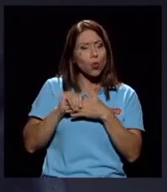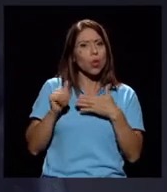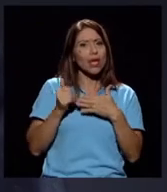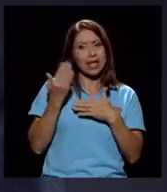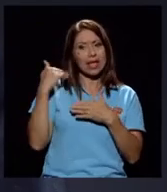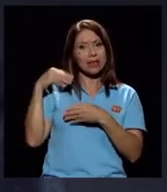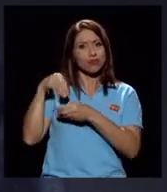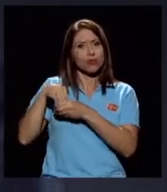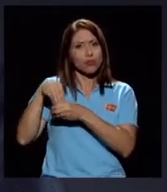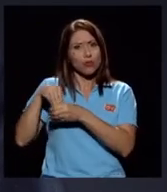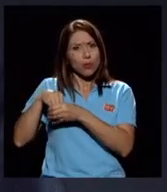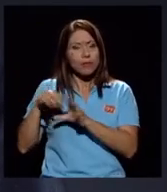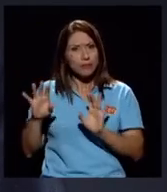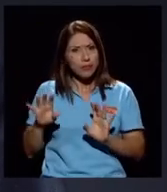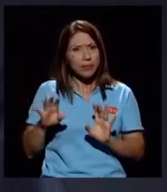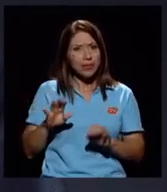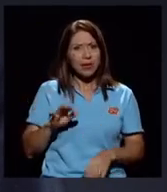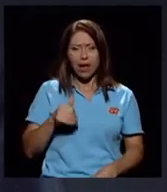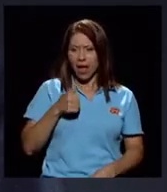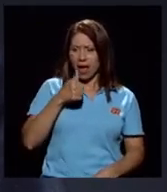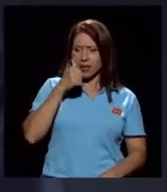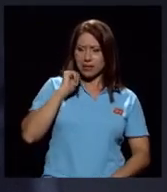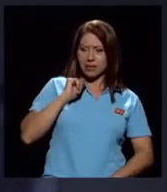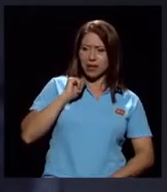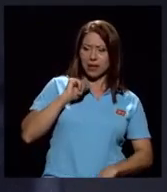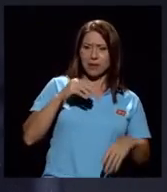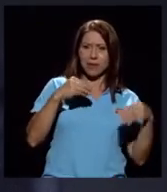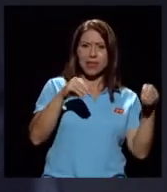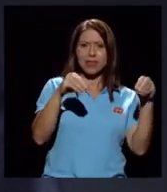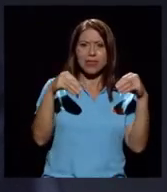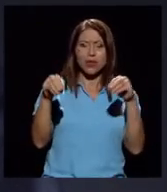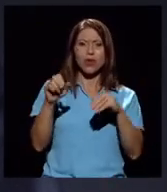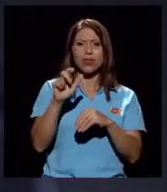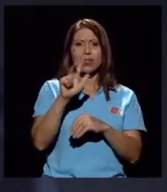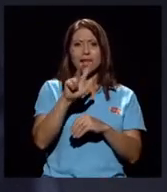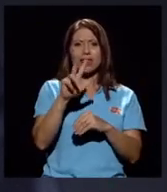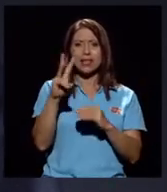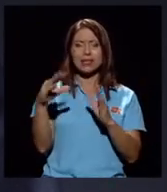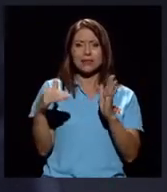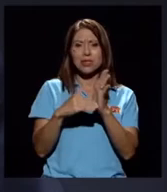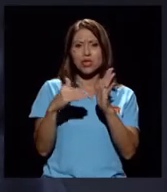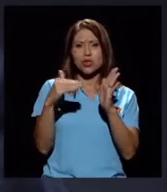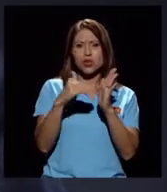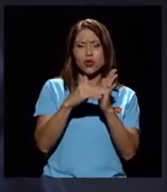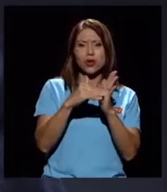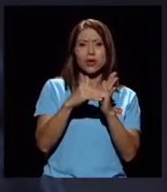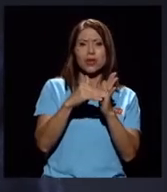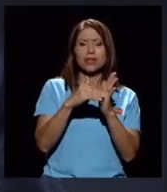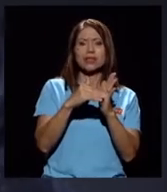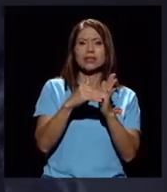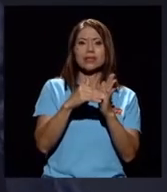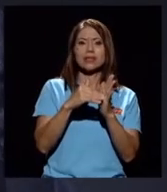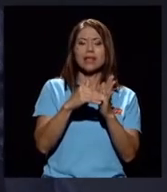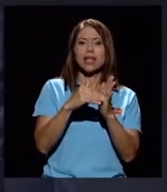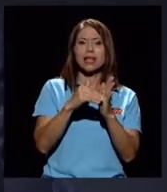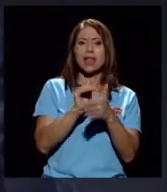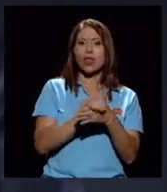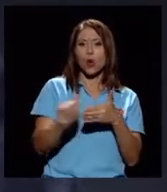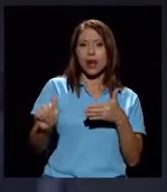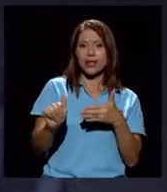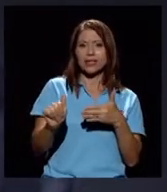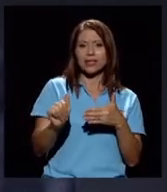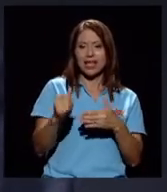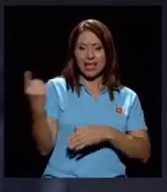ayer incluso vendió 36 millones de dólares en reservas y el día anterior había vendido